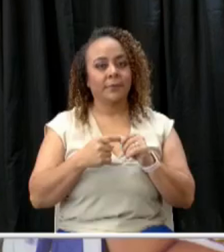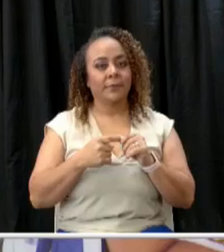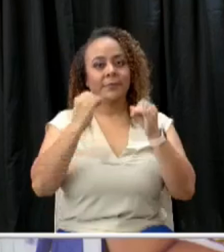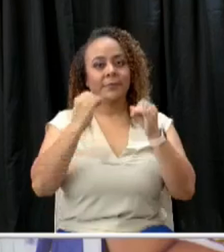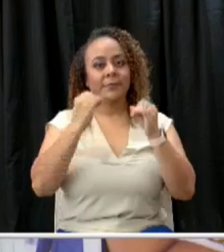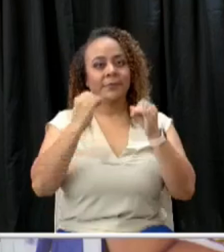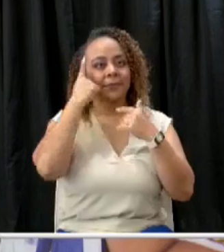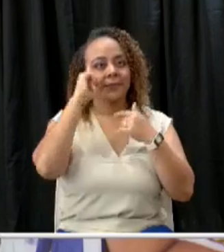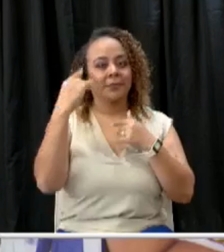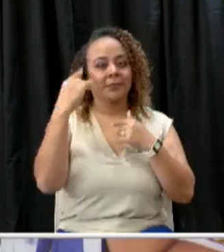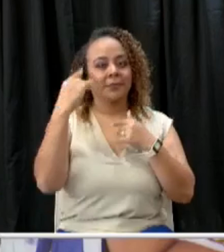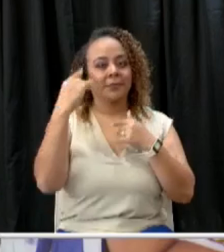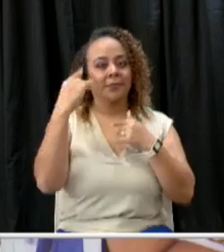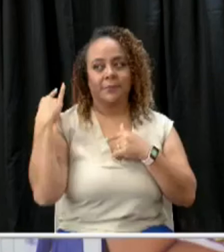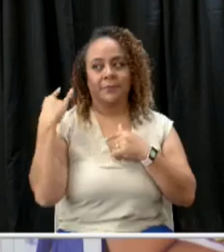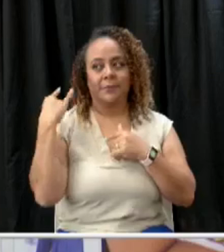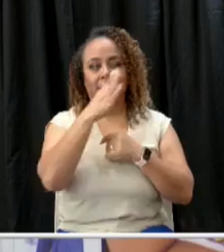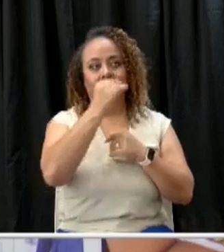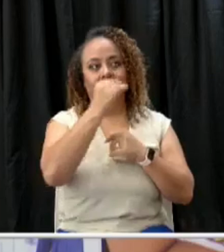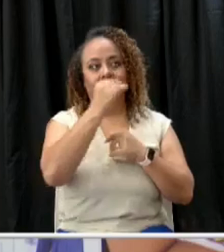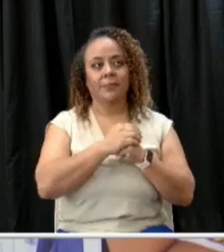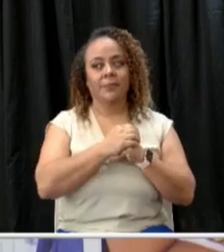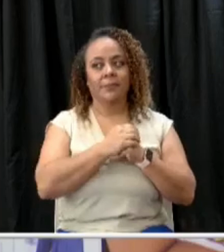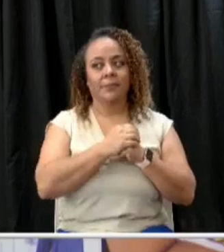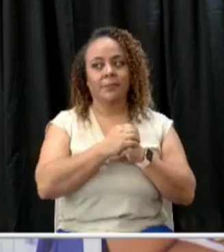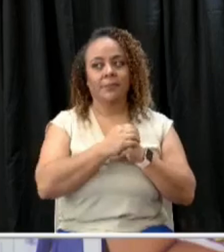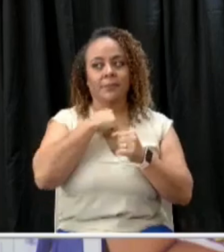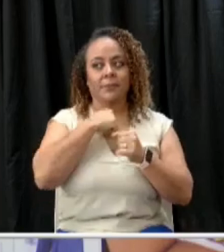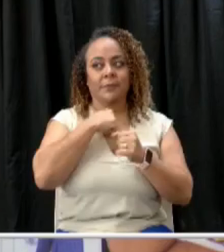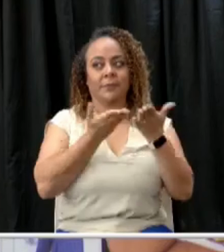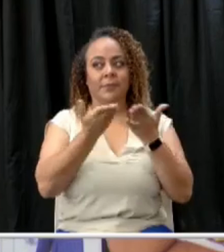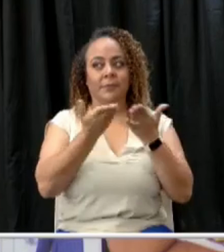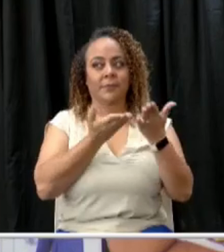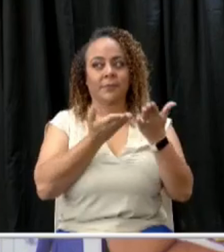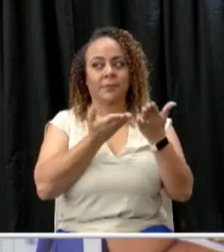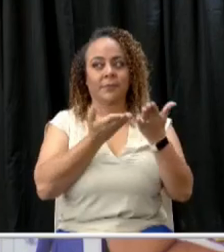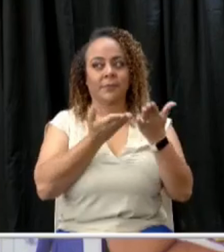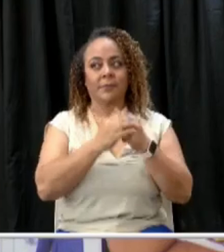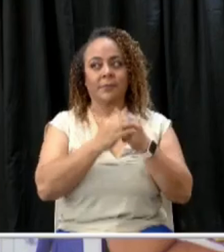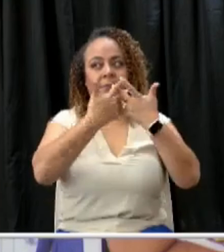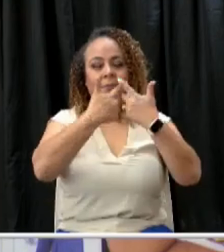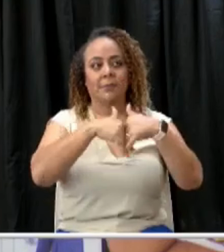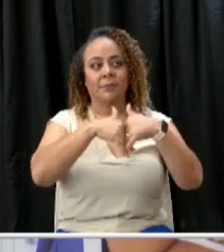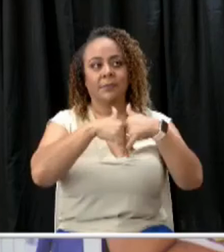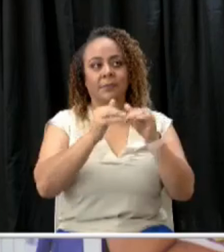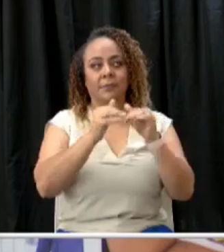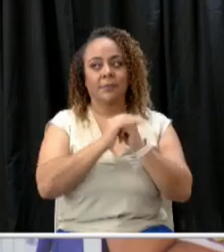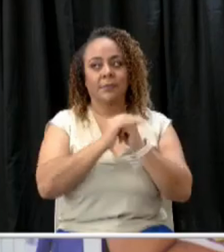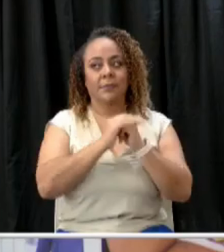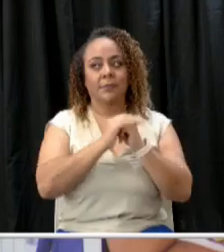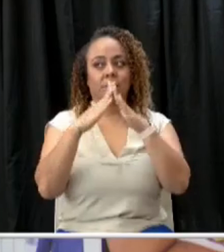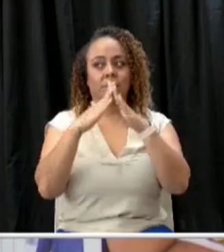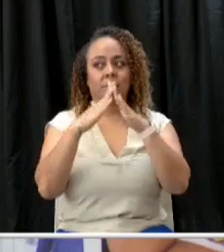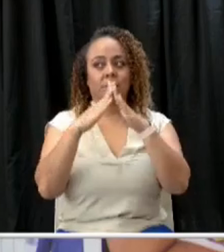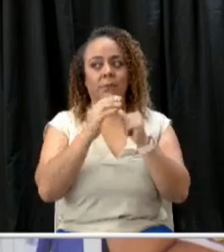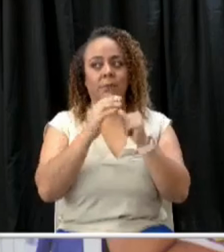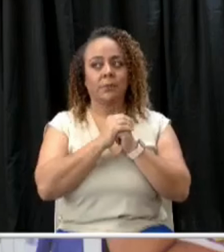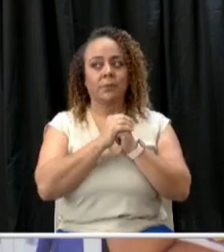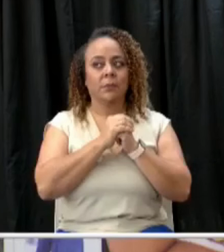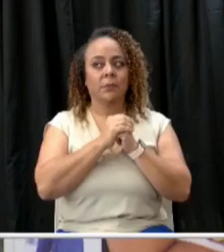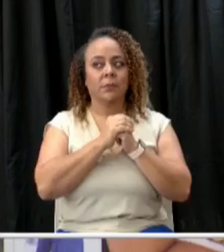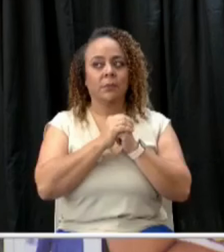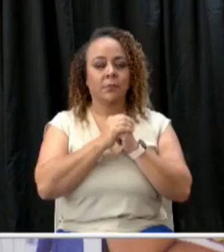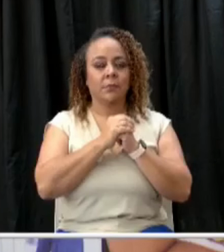Muchísimas gracias por la invitación y ponernos al servicio de las empresas, de las comunidades, claro.